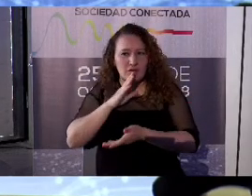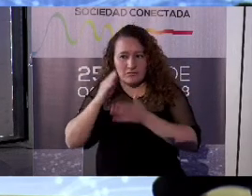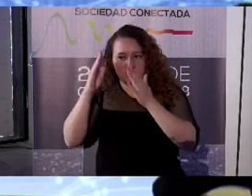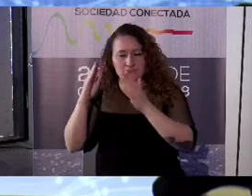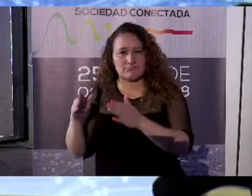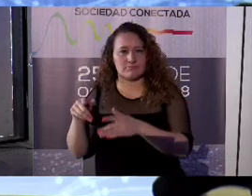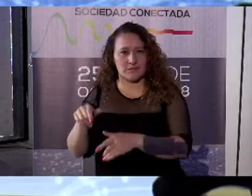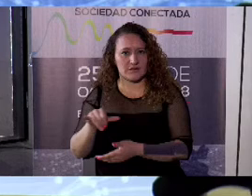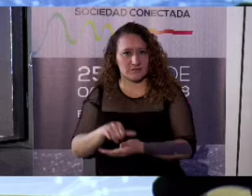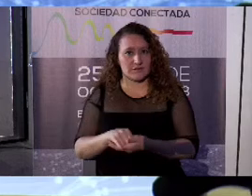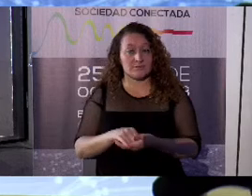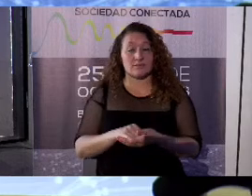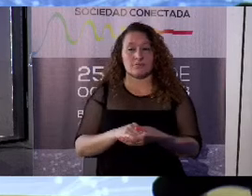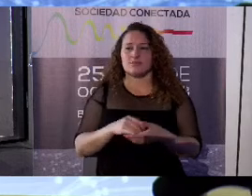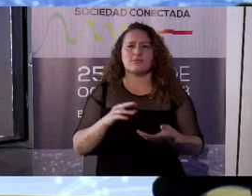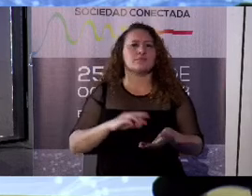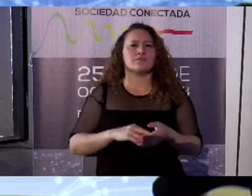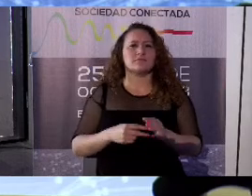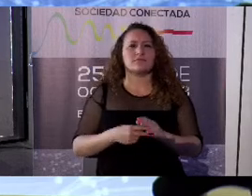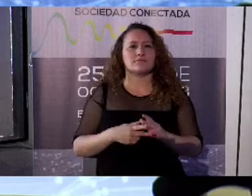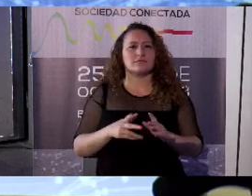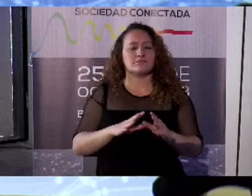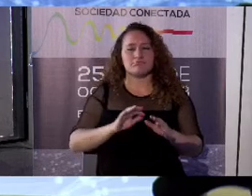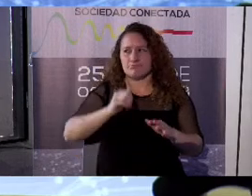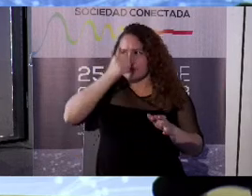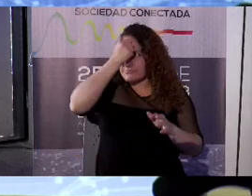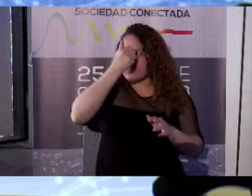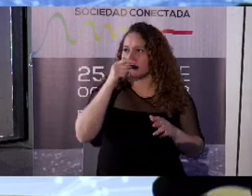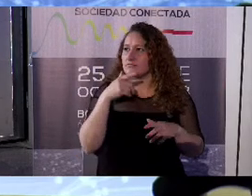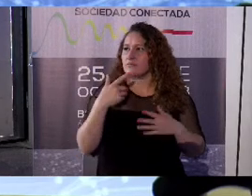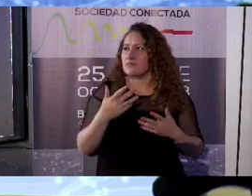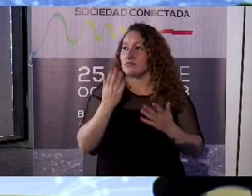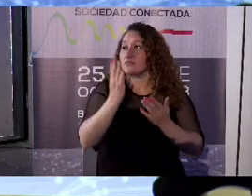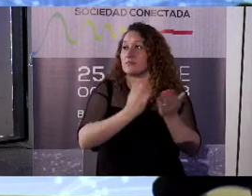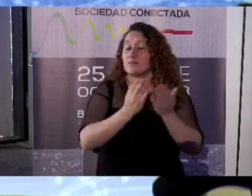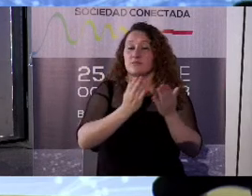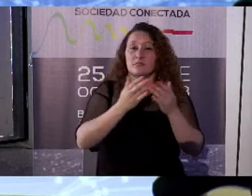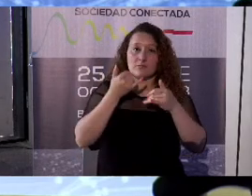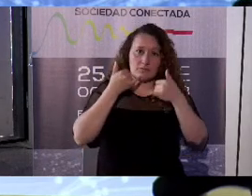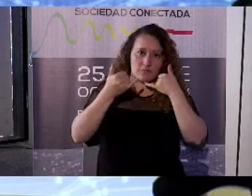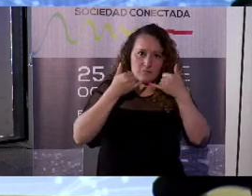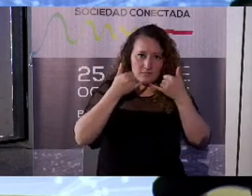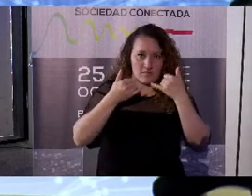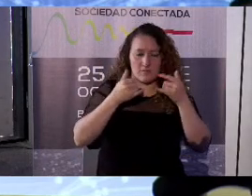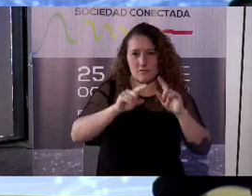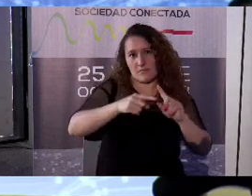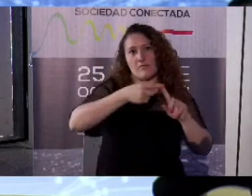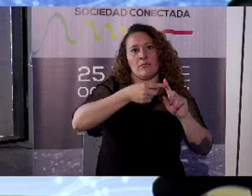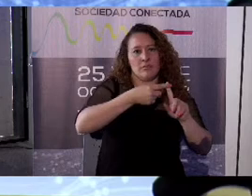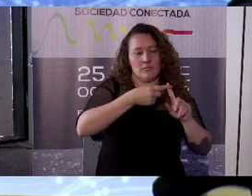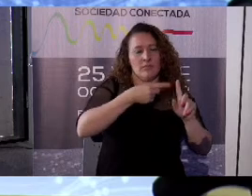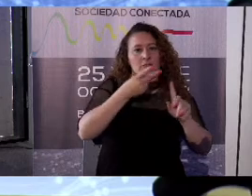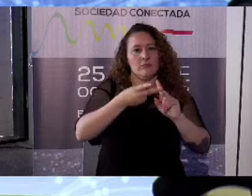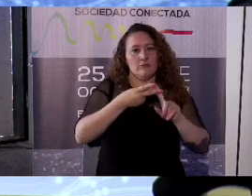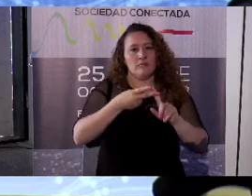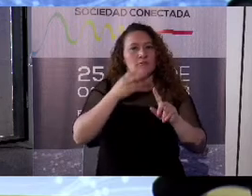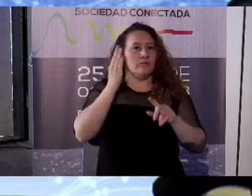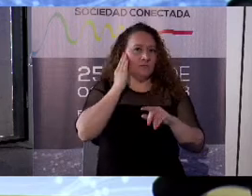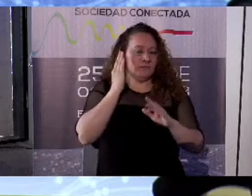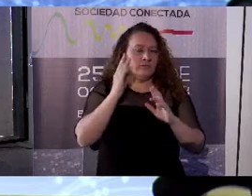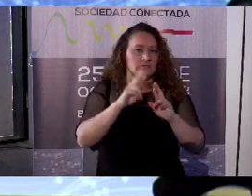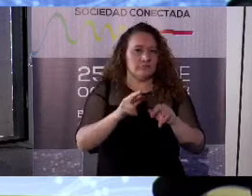eh principalmente vamos a a priorizar incluso servicios como el de la telefonía servicios móviles avanzados y el